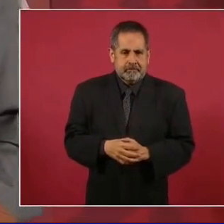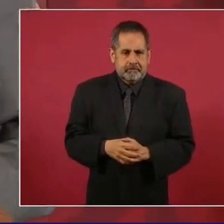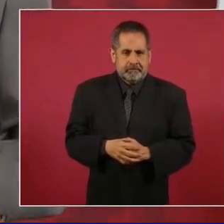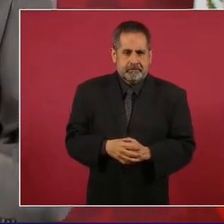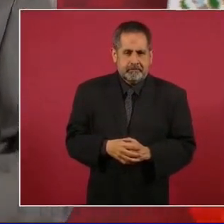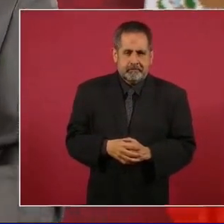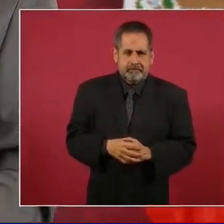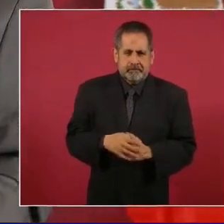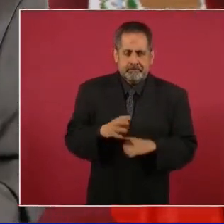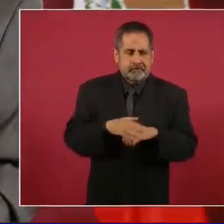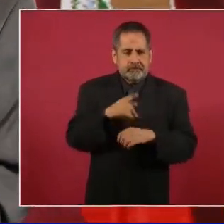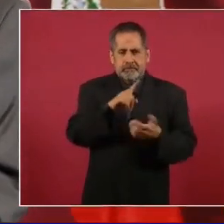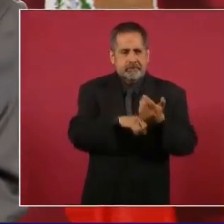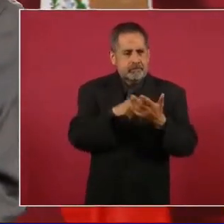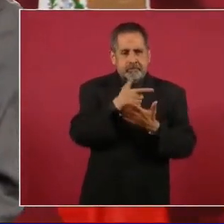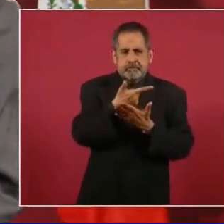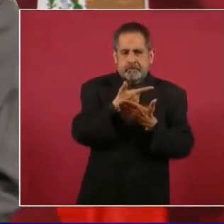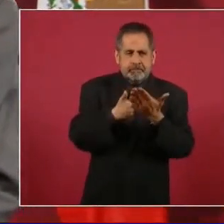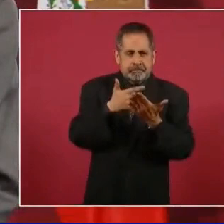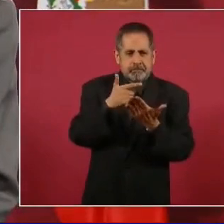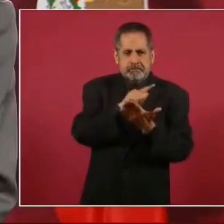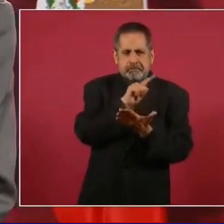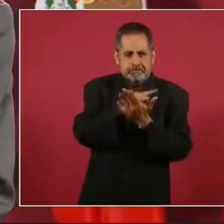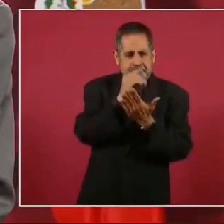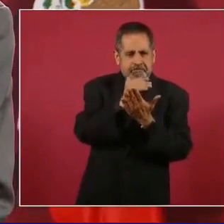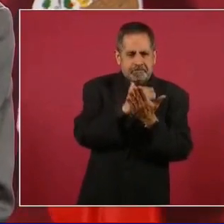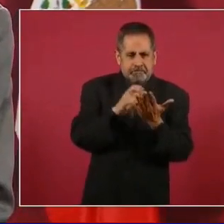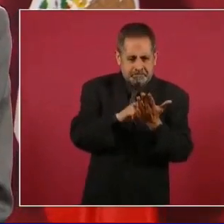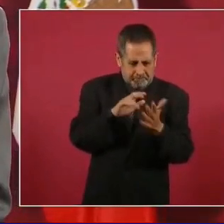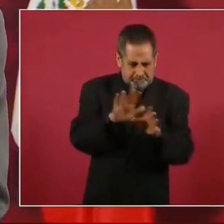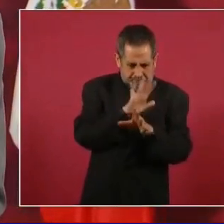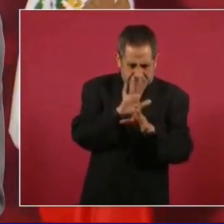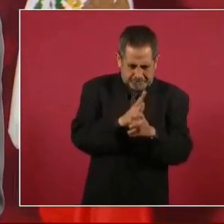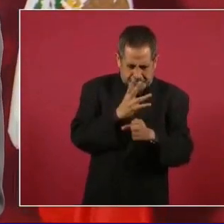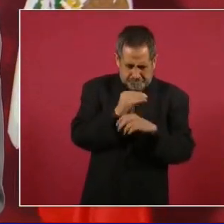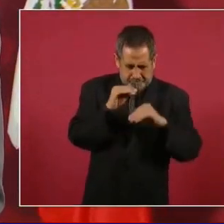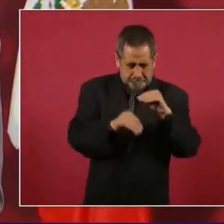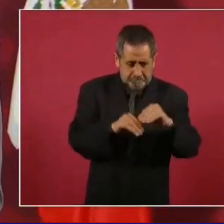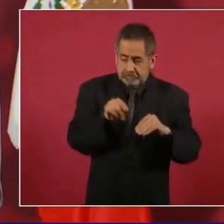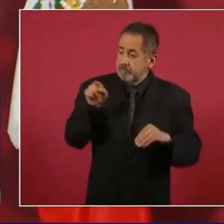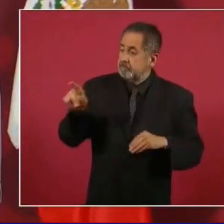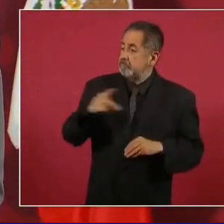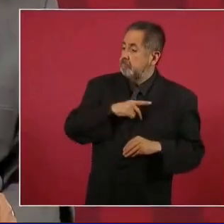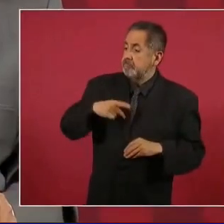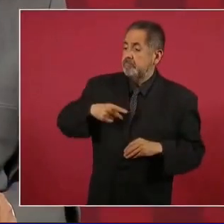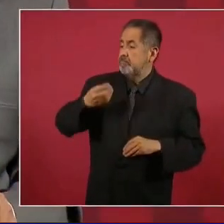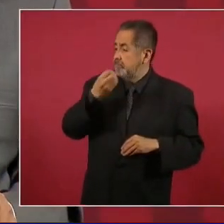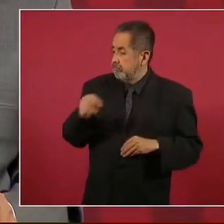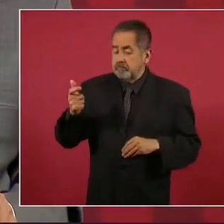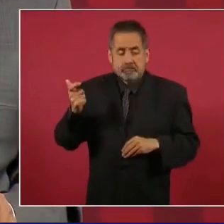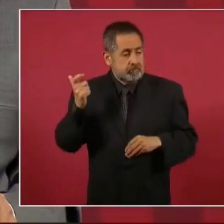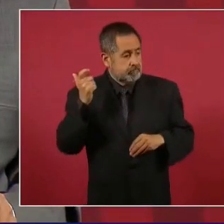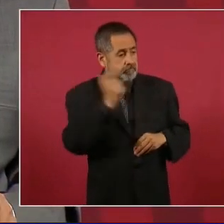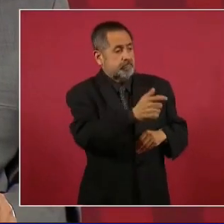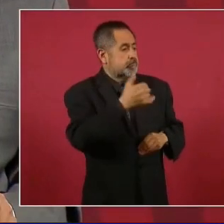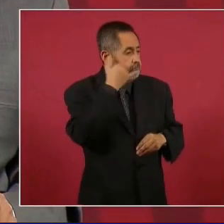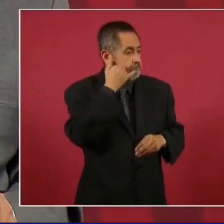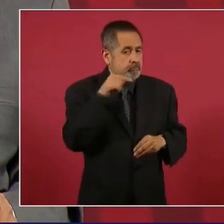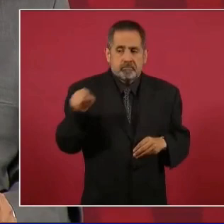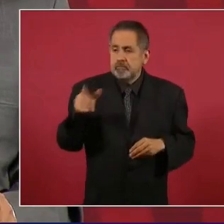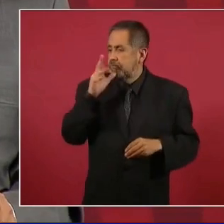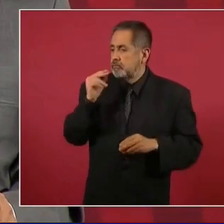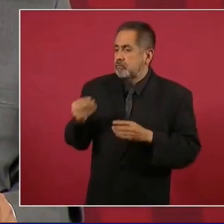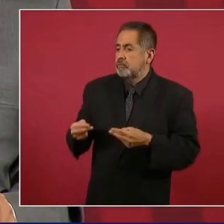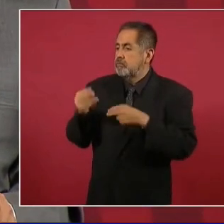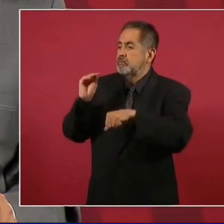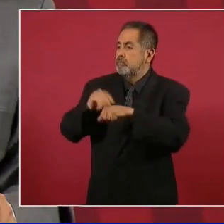hicieron cambios al marco legal para dejar al gobierno atado,